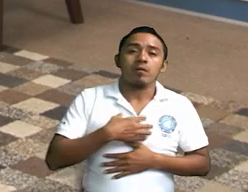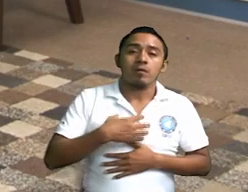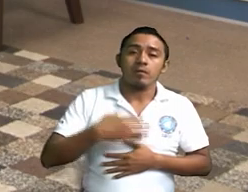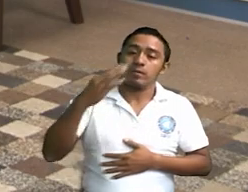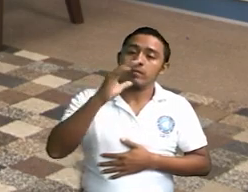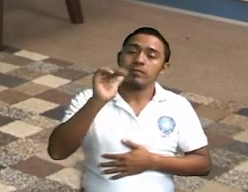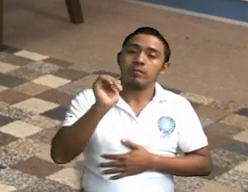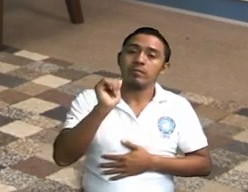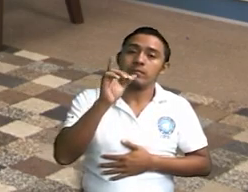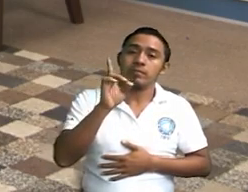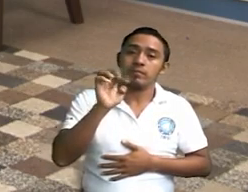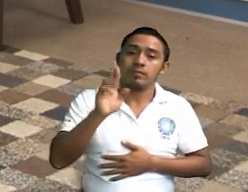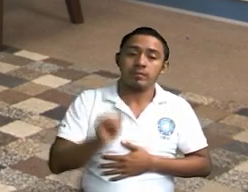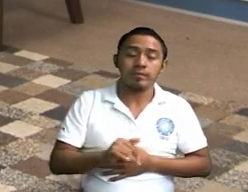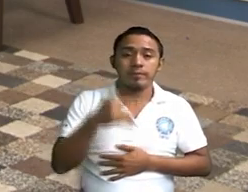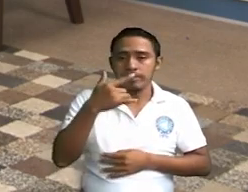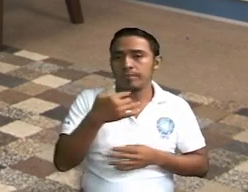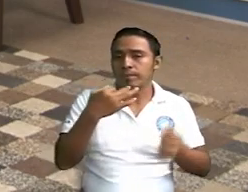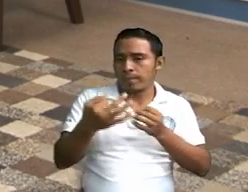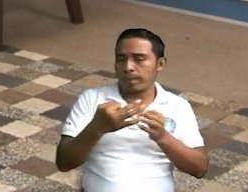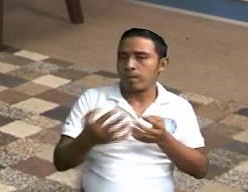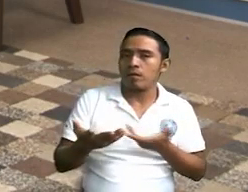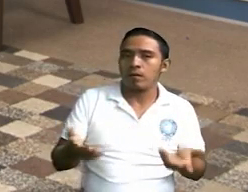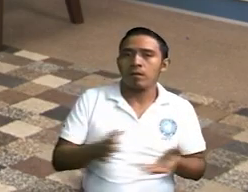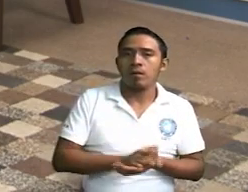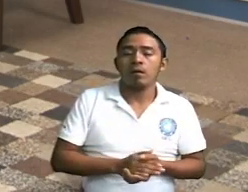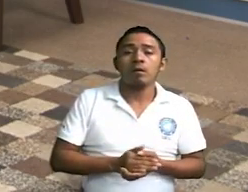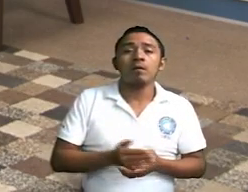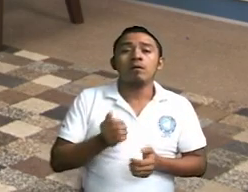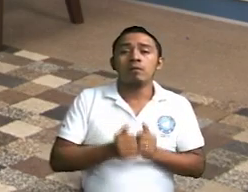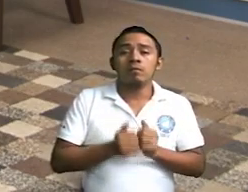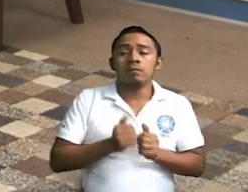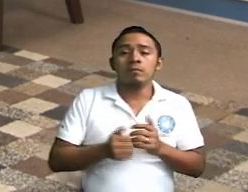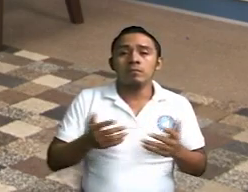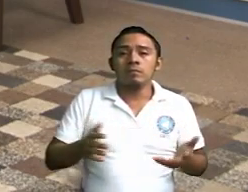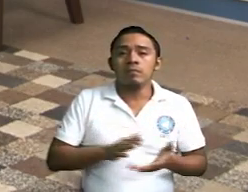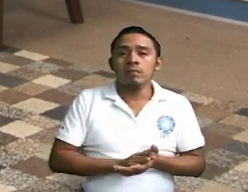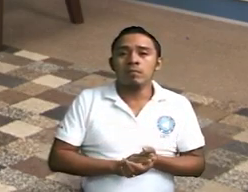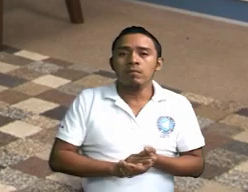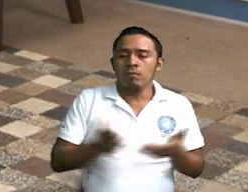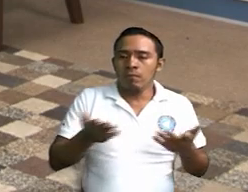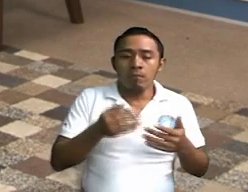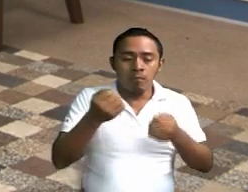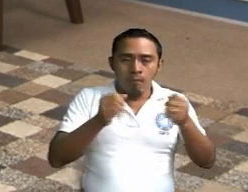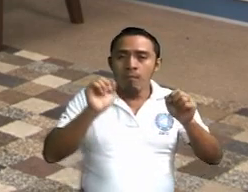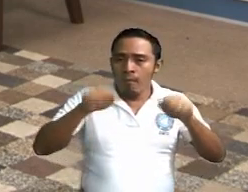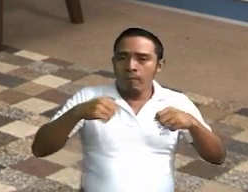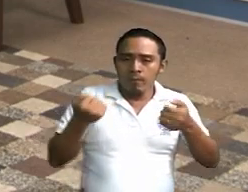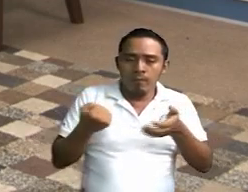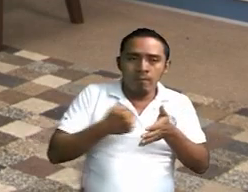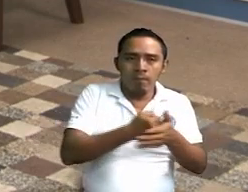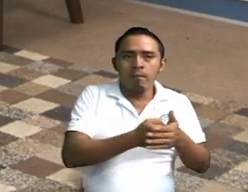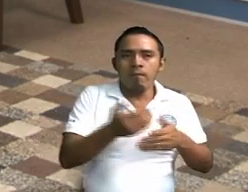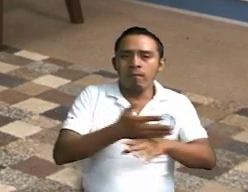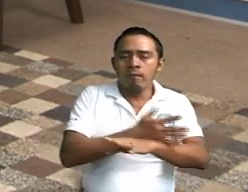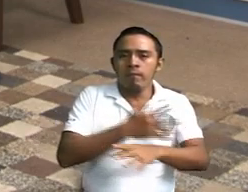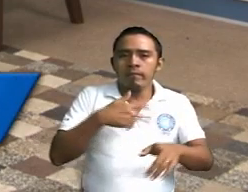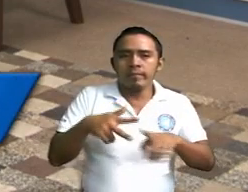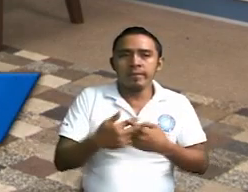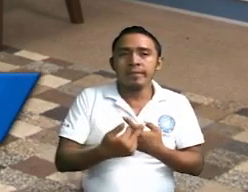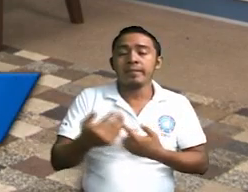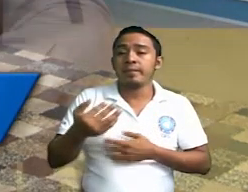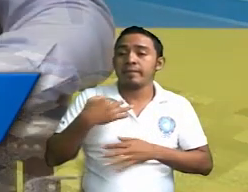que en estas edades, como les explico, pues el principal problema que tenemos es el traumatológico. Usted me decía al inicio del programa, antes de